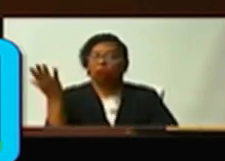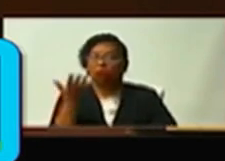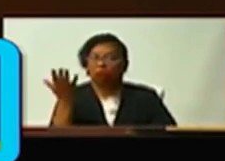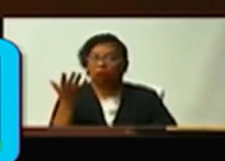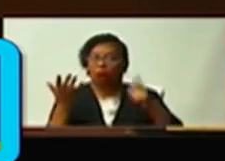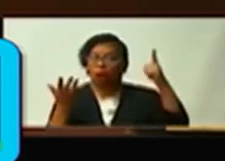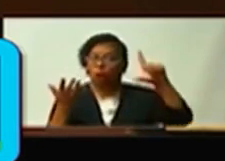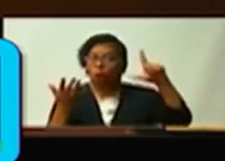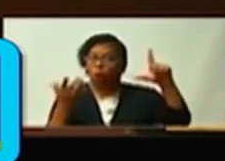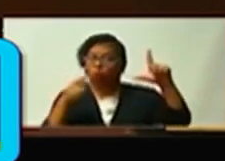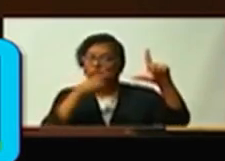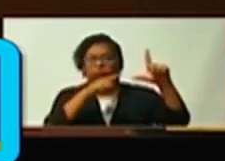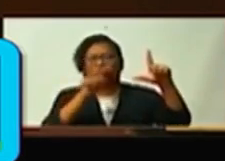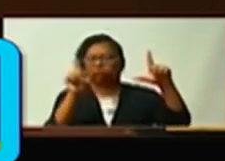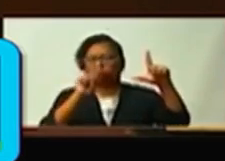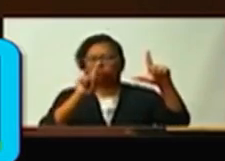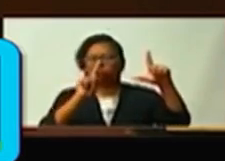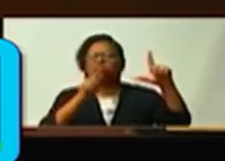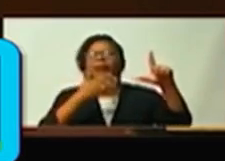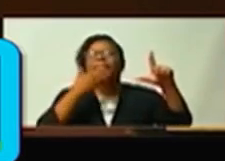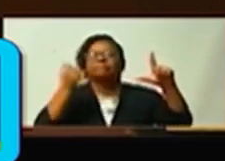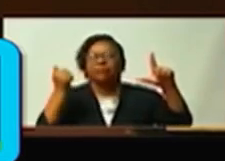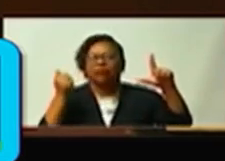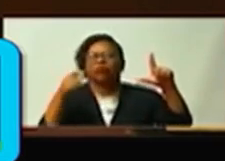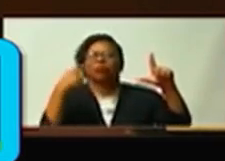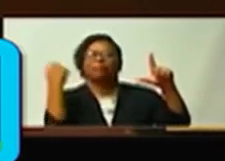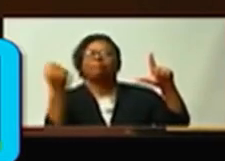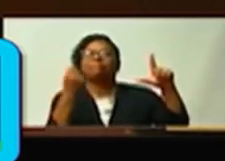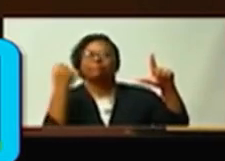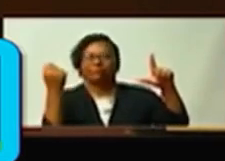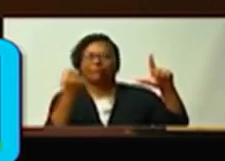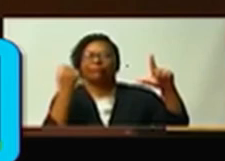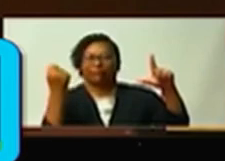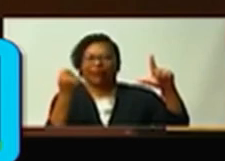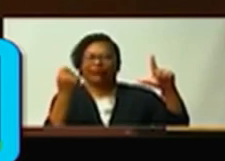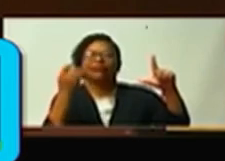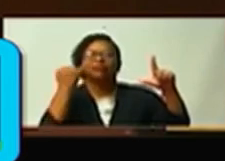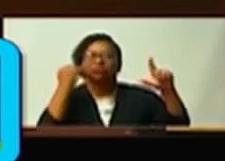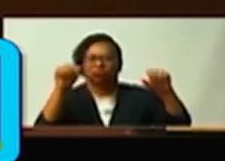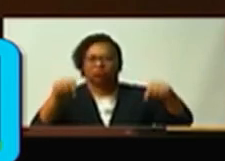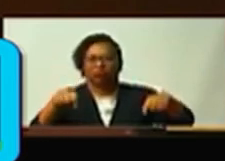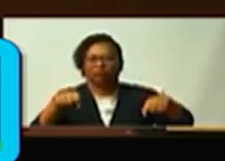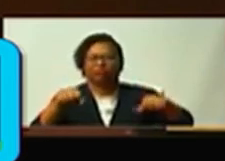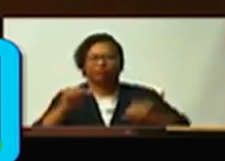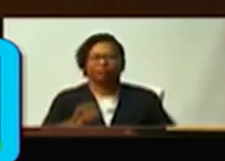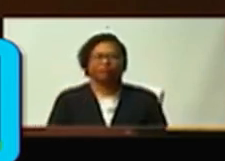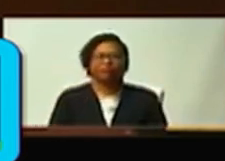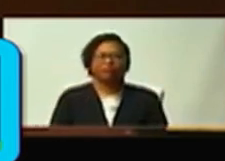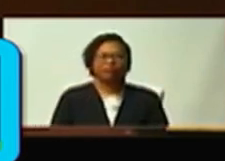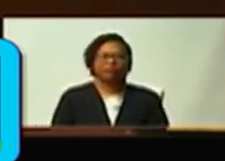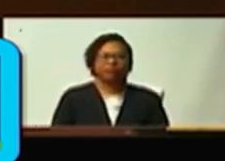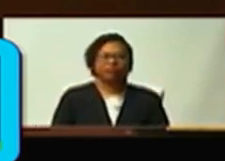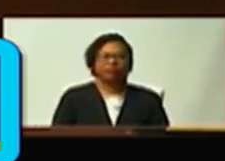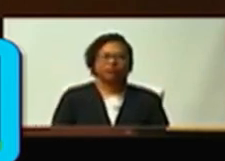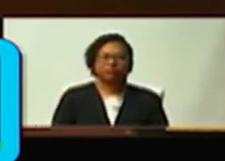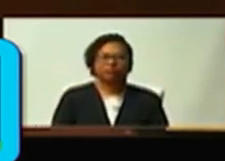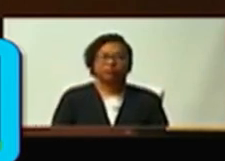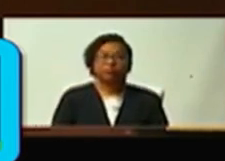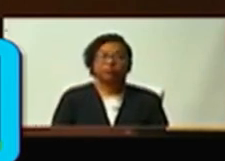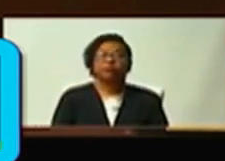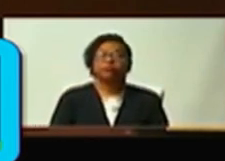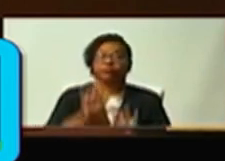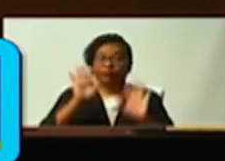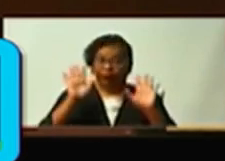para los martes, en la medida de las posibilidades. Entonces, reitero,